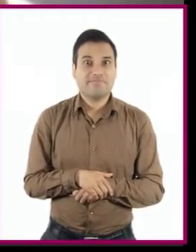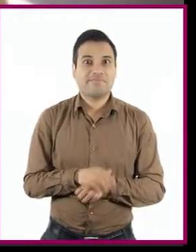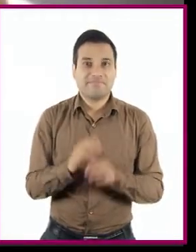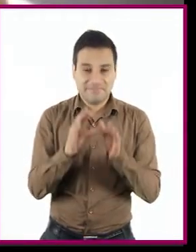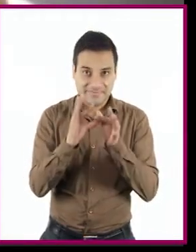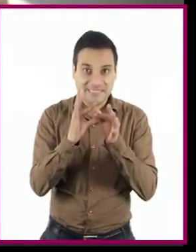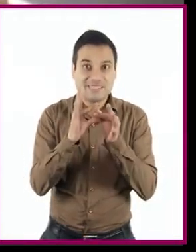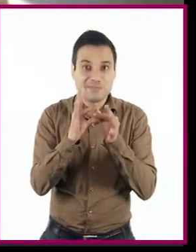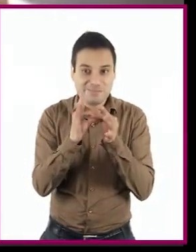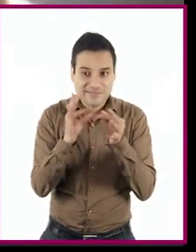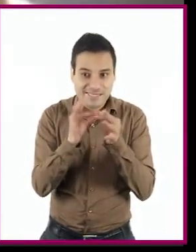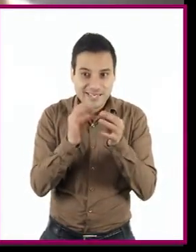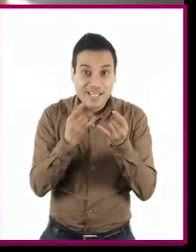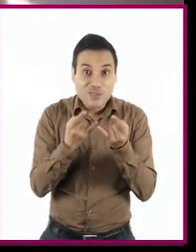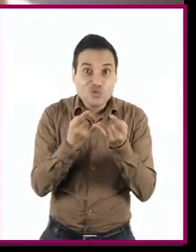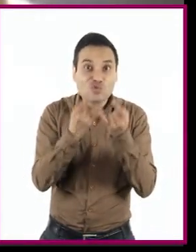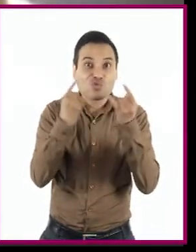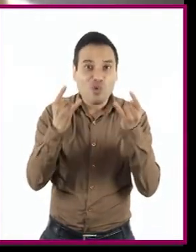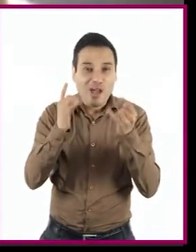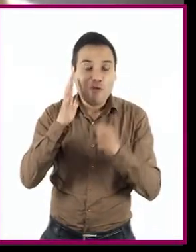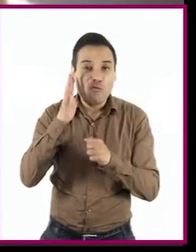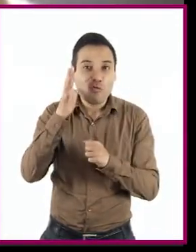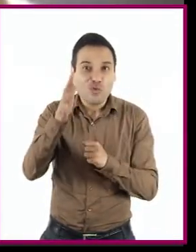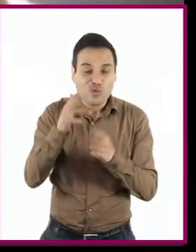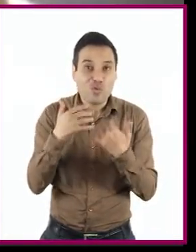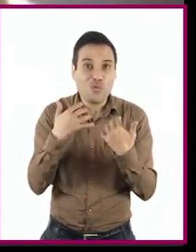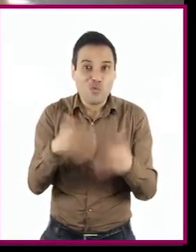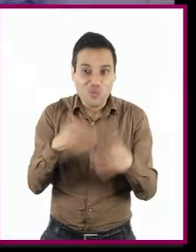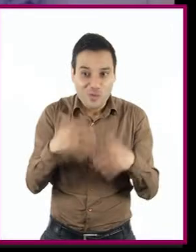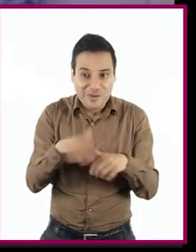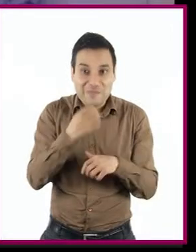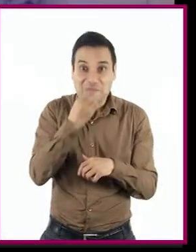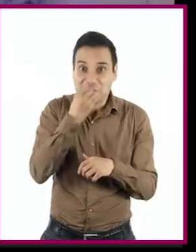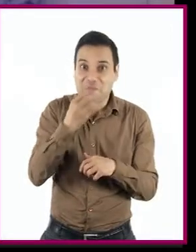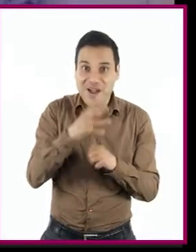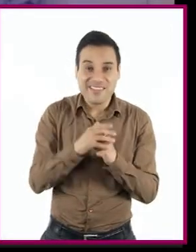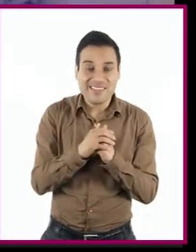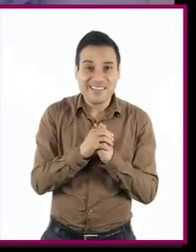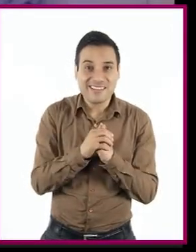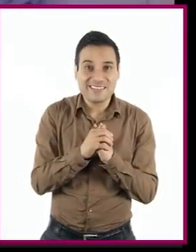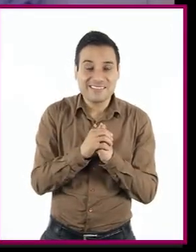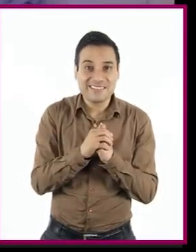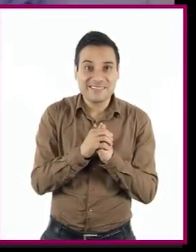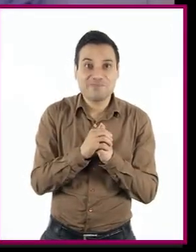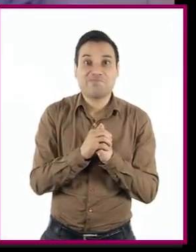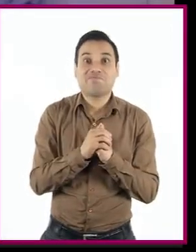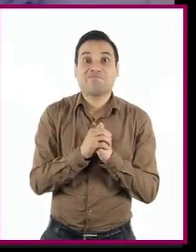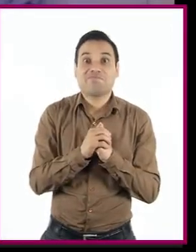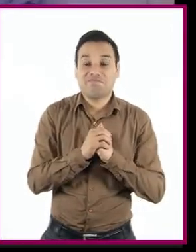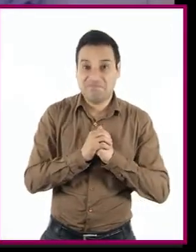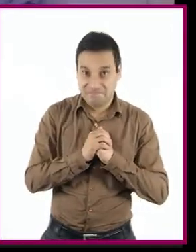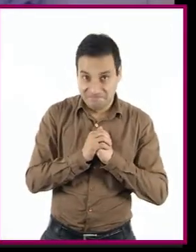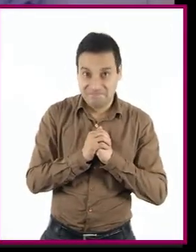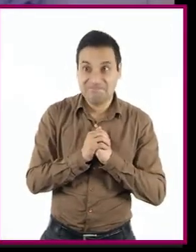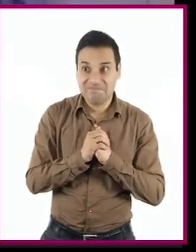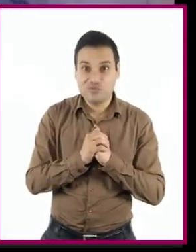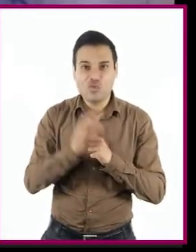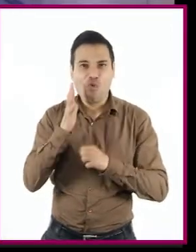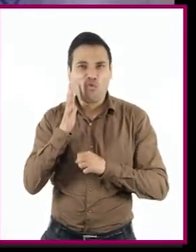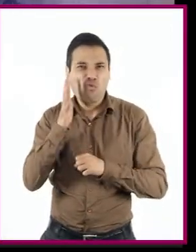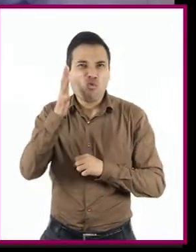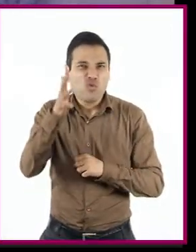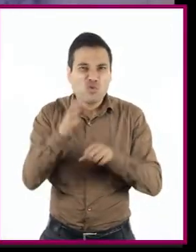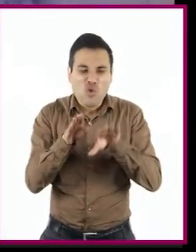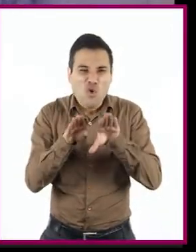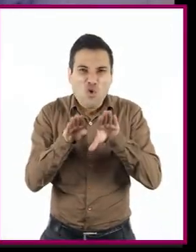futuro, ¿no, Magali? Realmente es como una visión de lo que iba a pasar en el futuro.